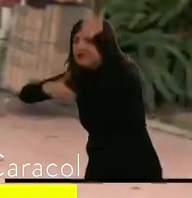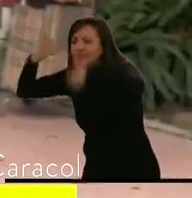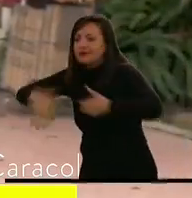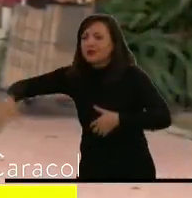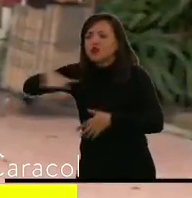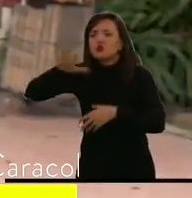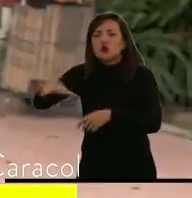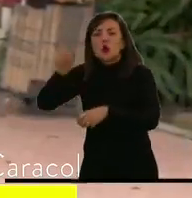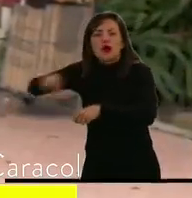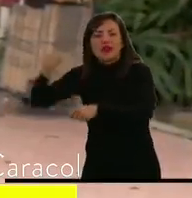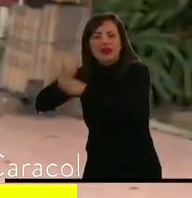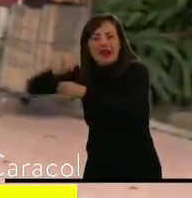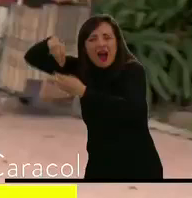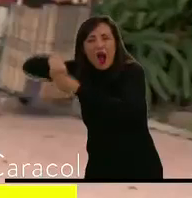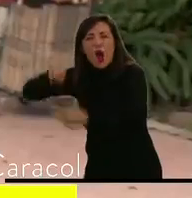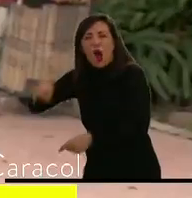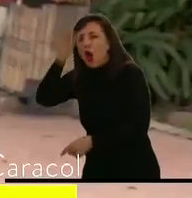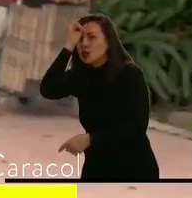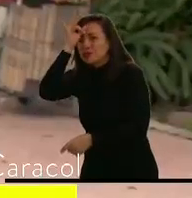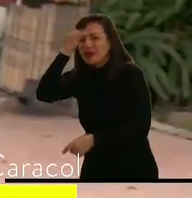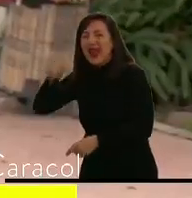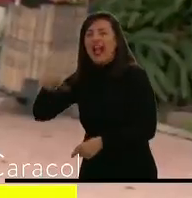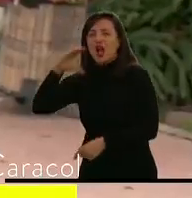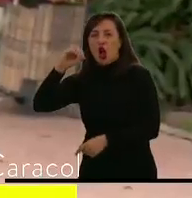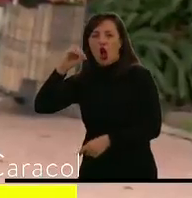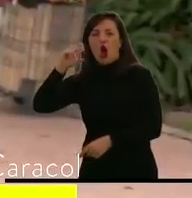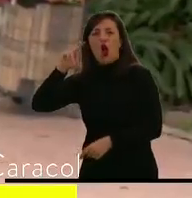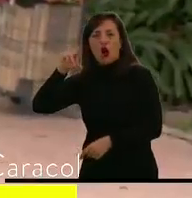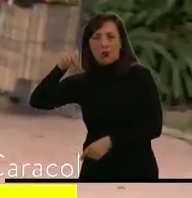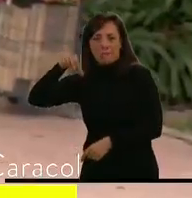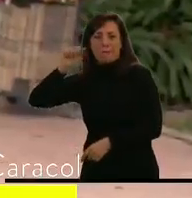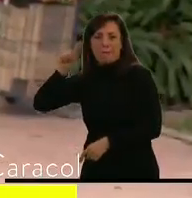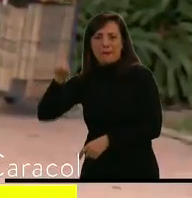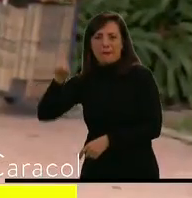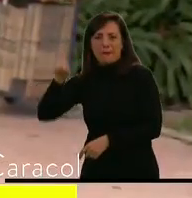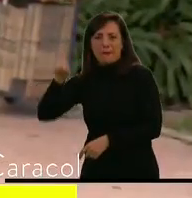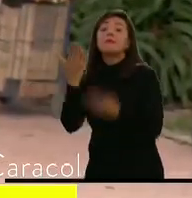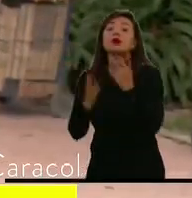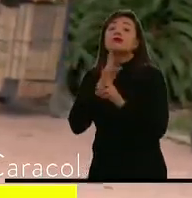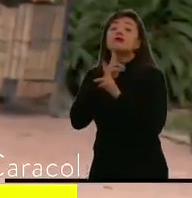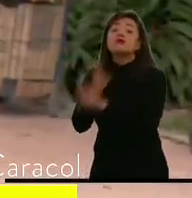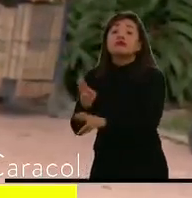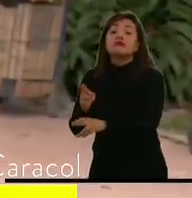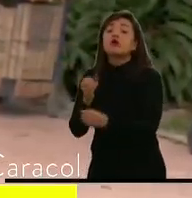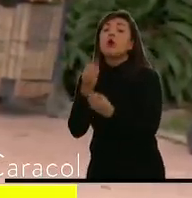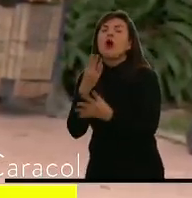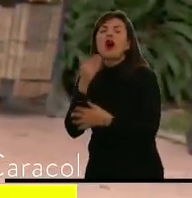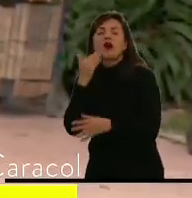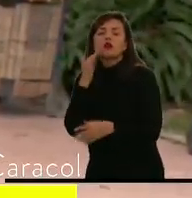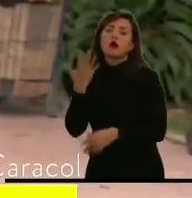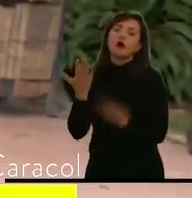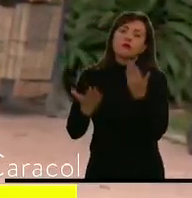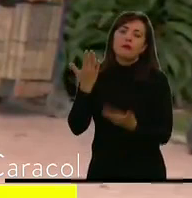en la clínica Juan N. Corpas. Sin embargo, hay que tener en cuenta que los resultados se pueden demorar entre 24